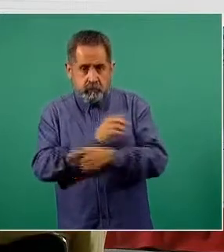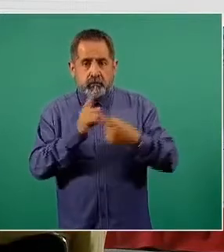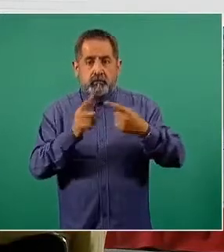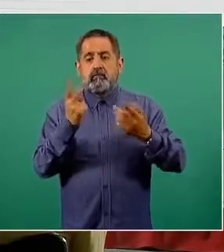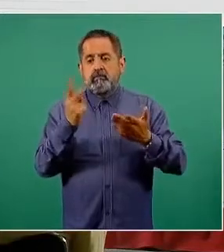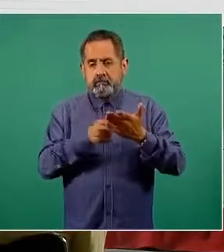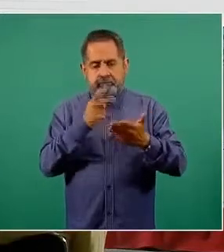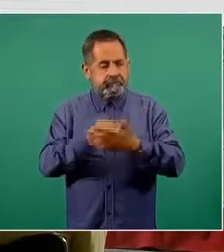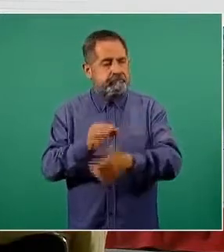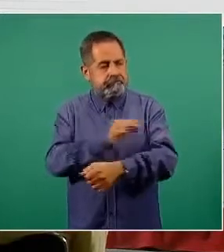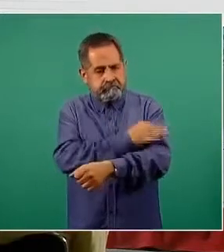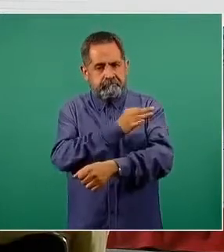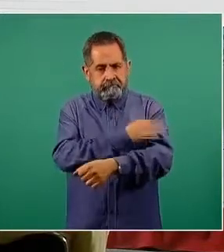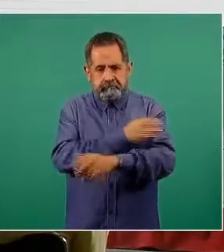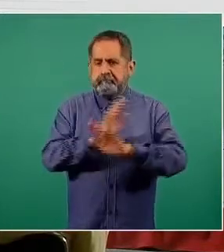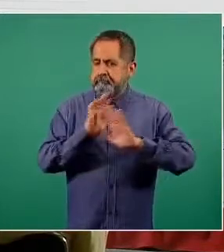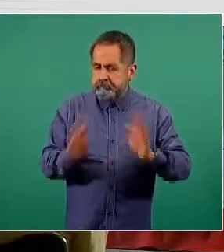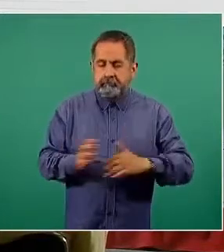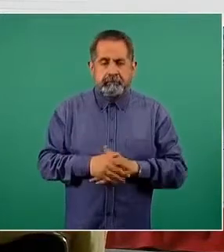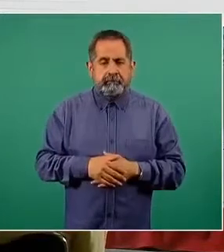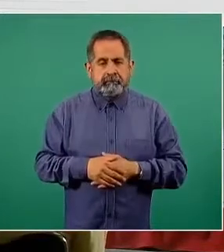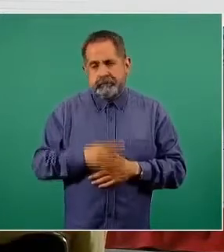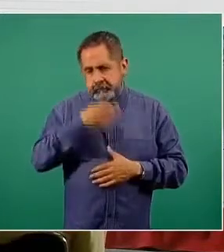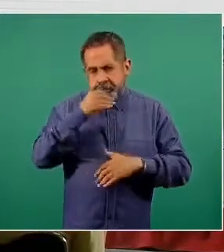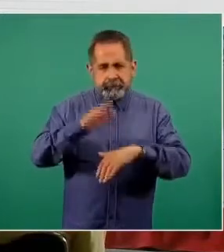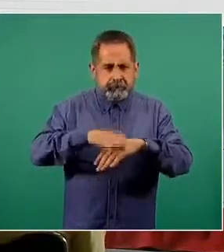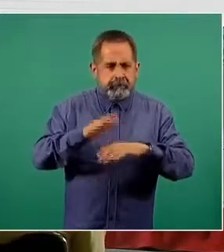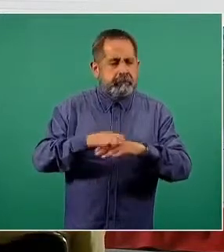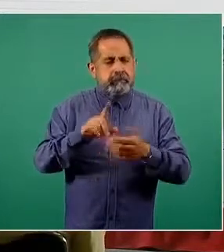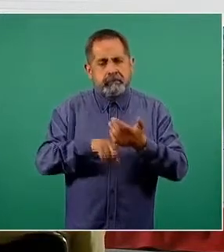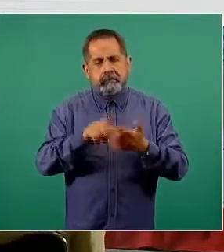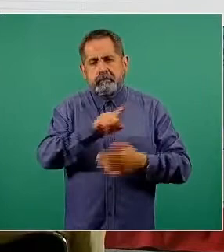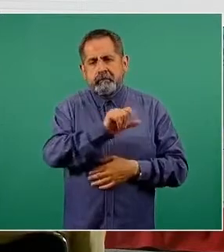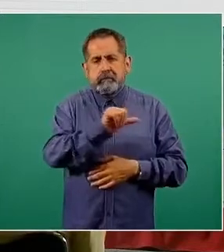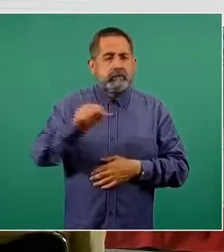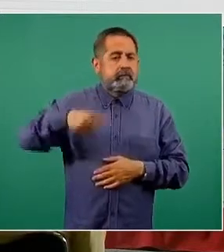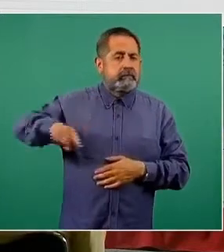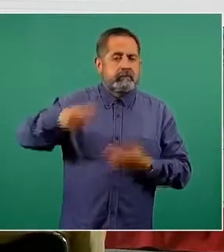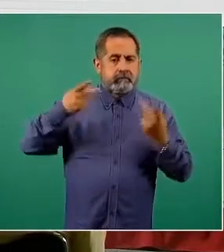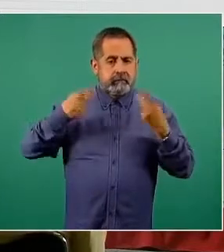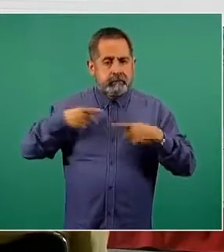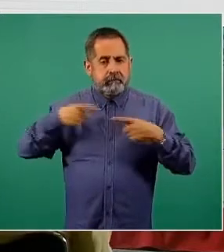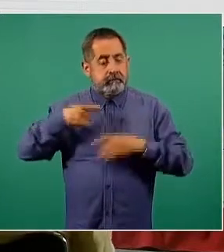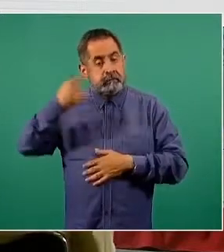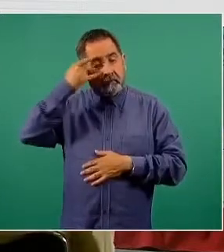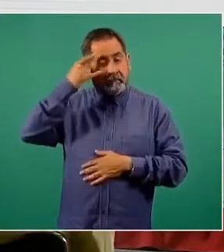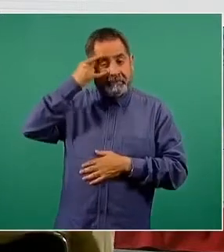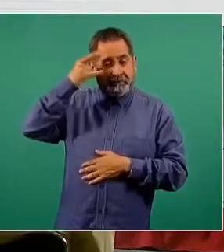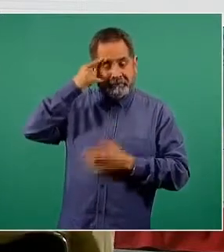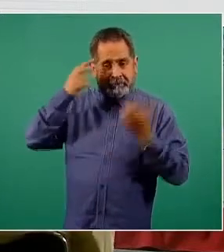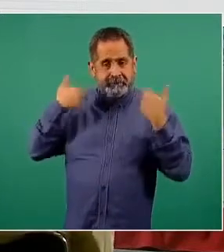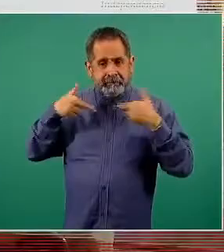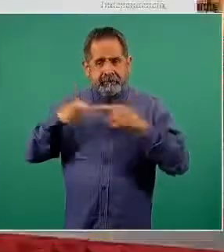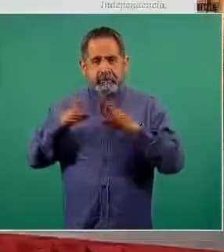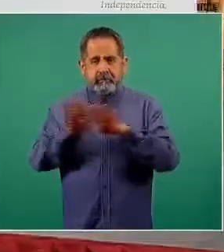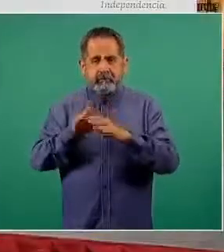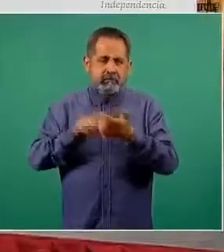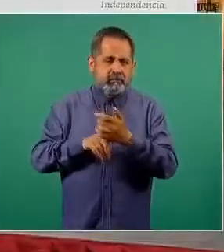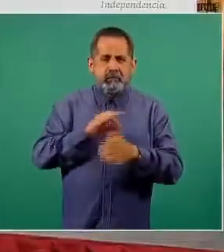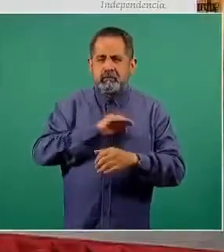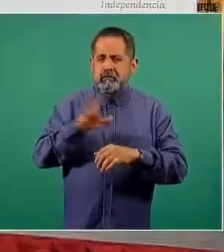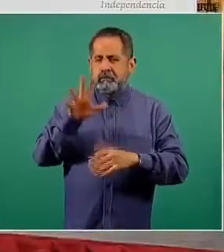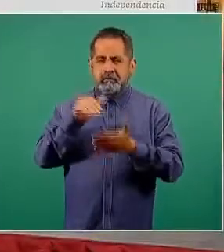para comentar aquello que se había indicado de las personas trabajadoras de la educación en Campeche, que sumaban un poco más de